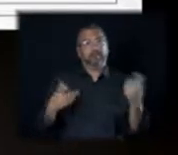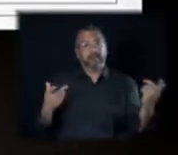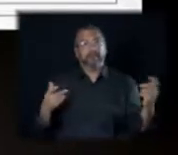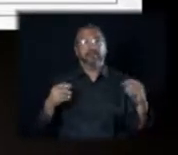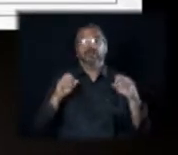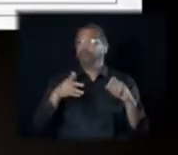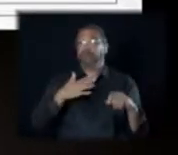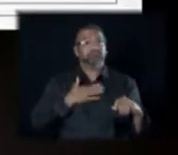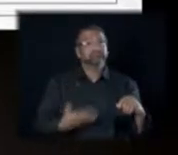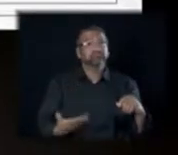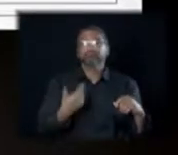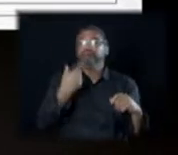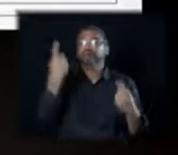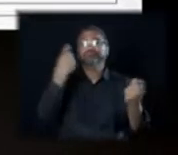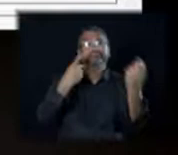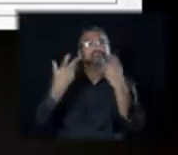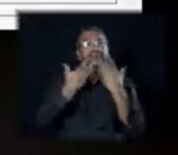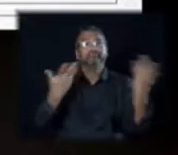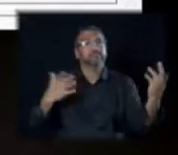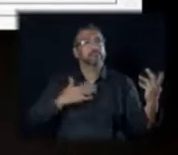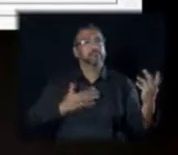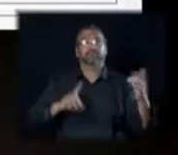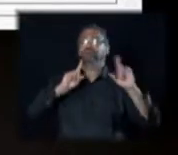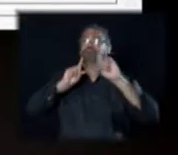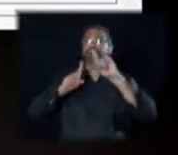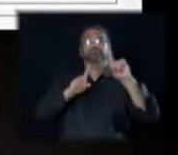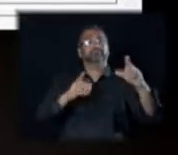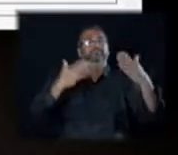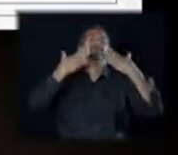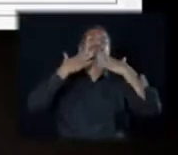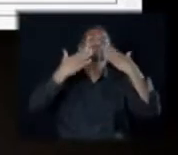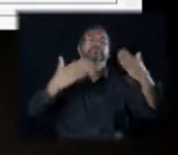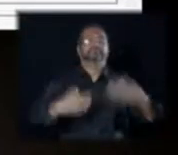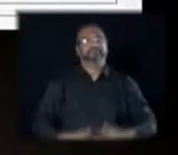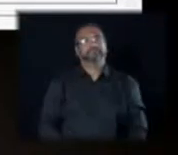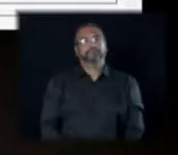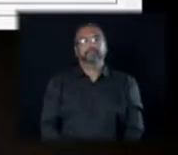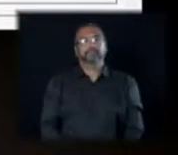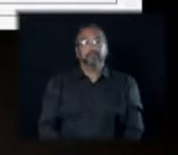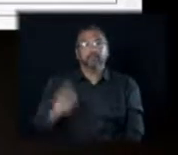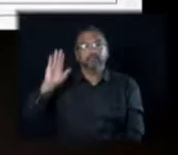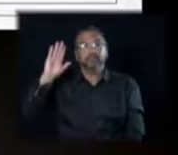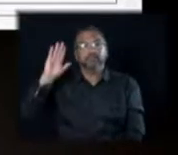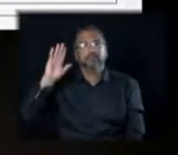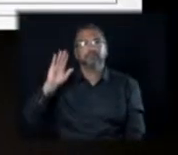vista y estamos disponibles para contestar cualquier pregunta que tenga la Junta.